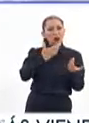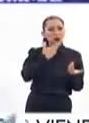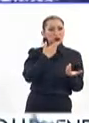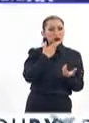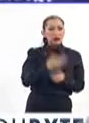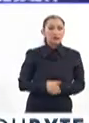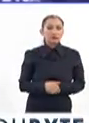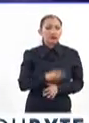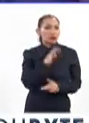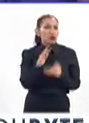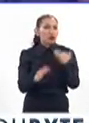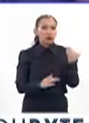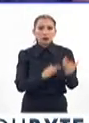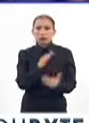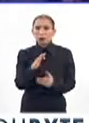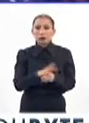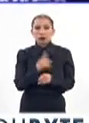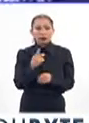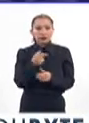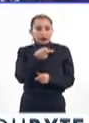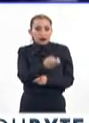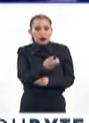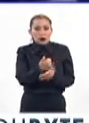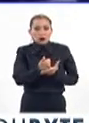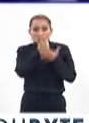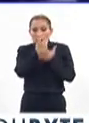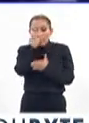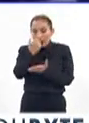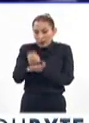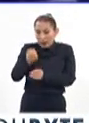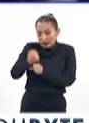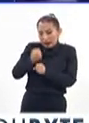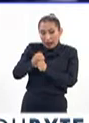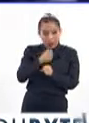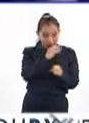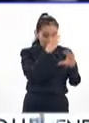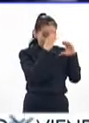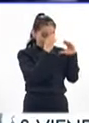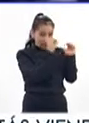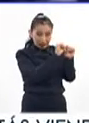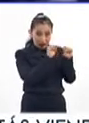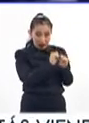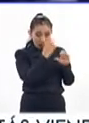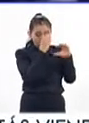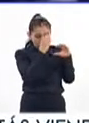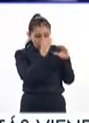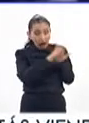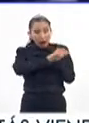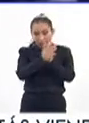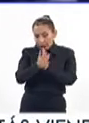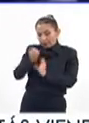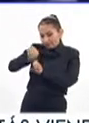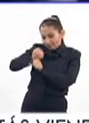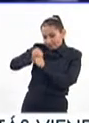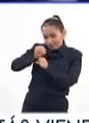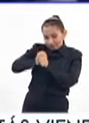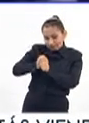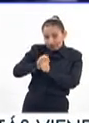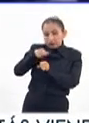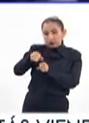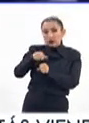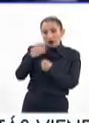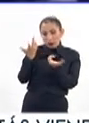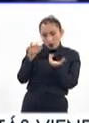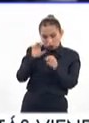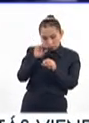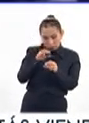ocupamos. Todo, porque vamos a poder llevar a la práctica la teoría que nos imparten en el salón de clases, tanto en la